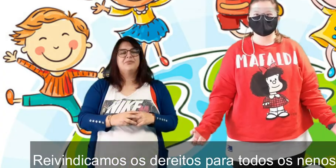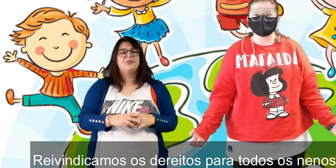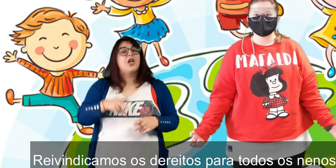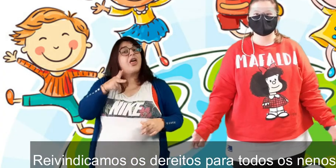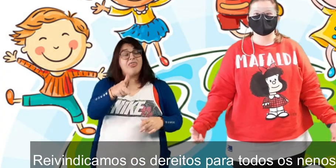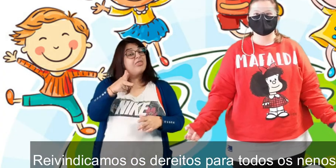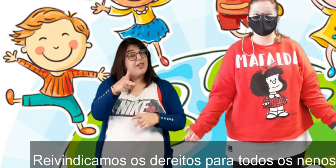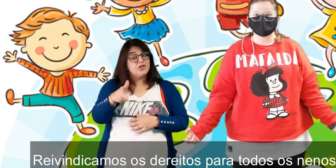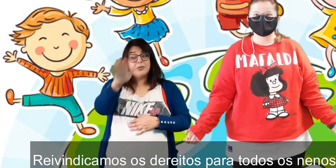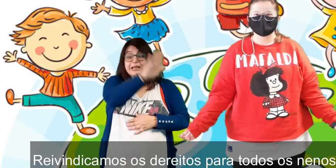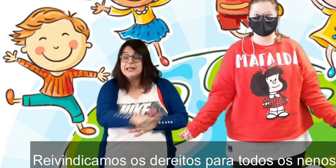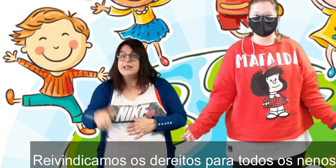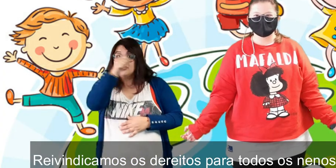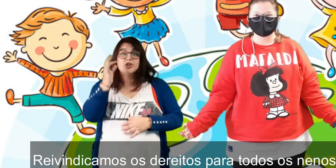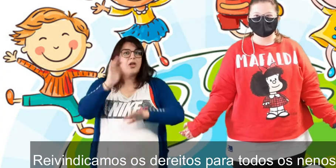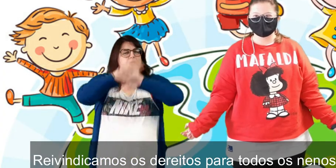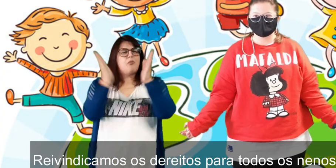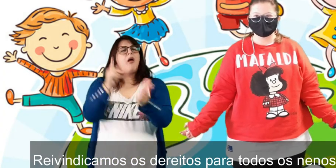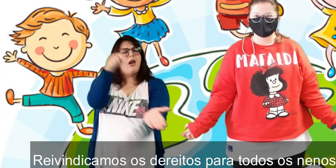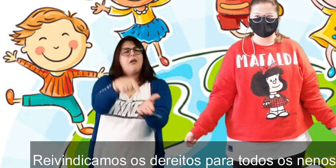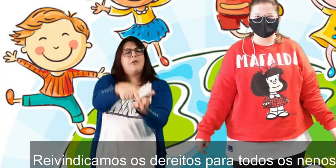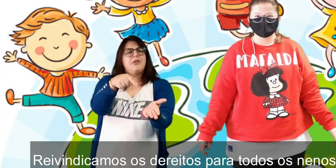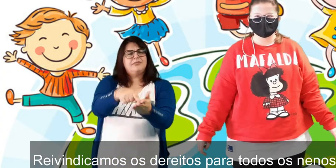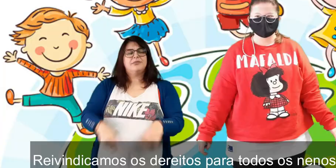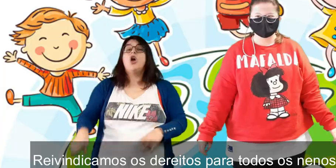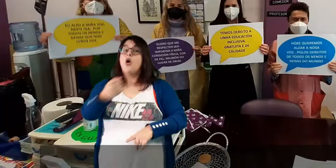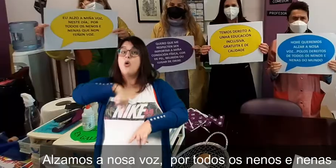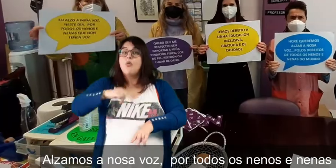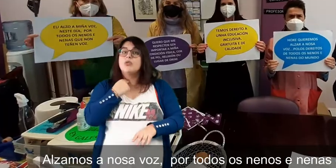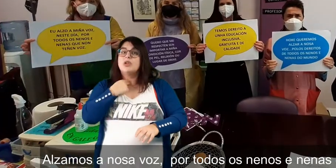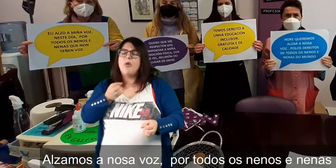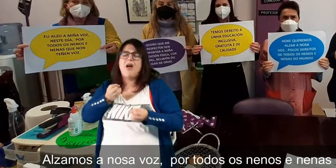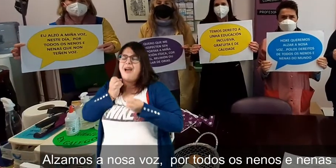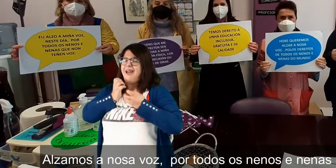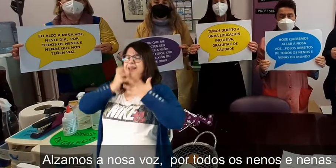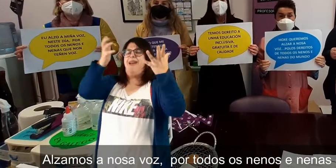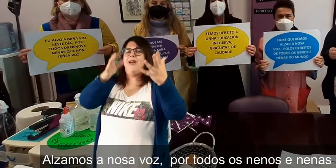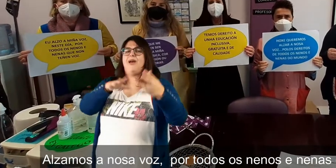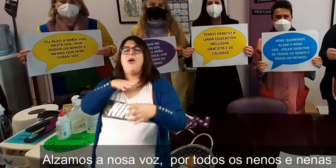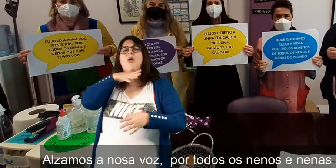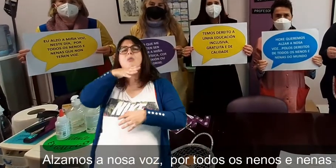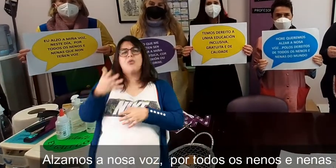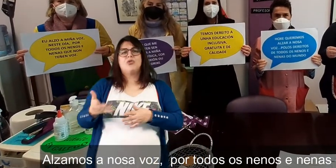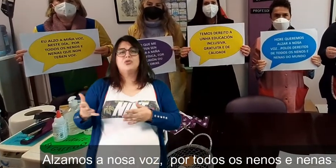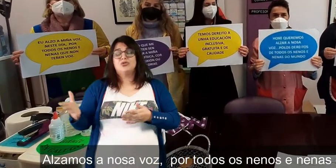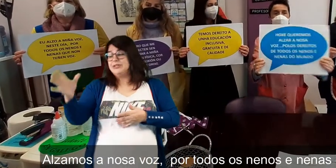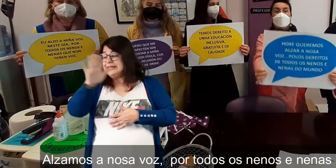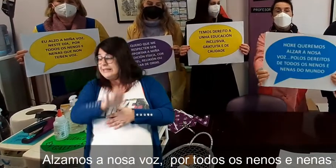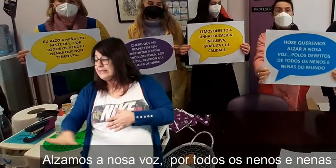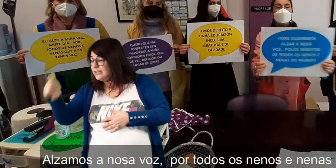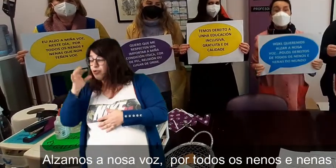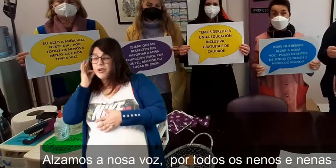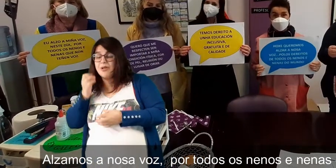Reivindicamos os dereitos para todos os nenos, nenas do mundo. Alzamos a nosa voz por todos os nenos